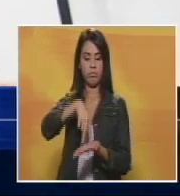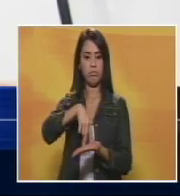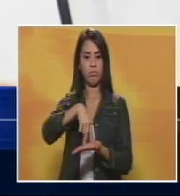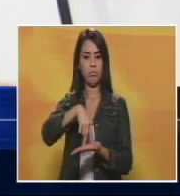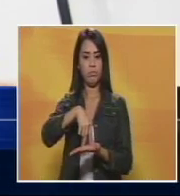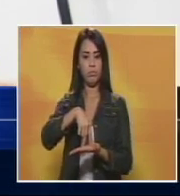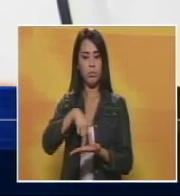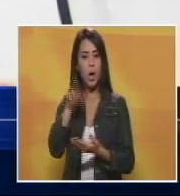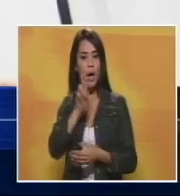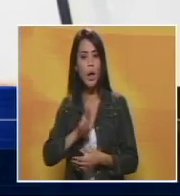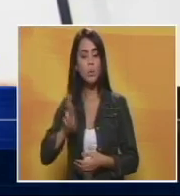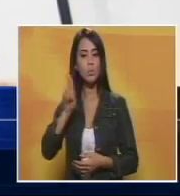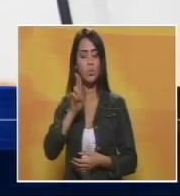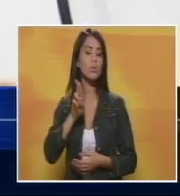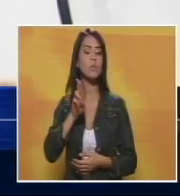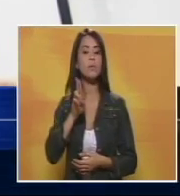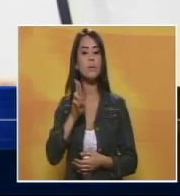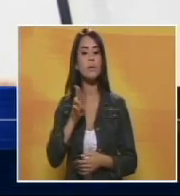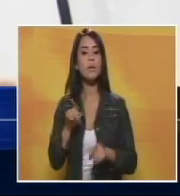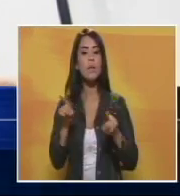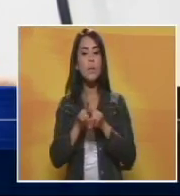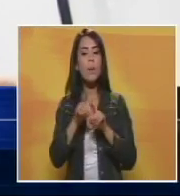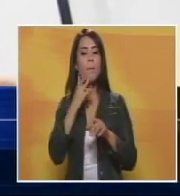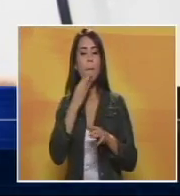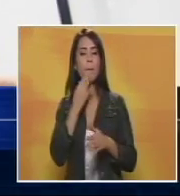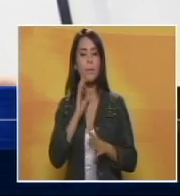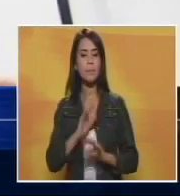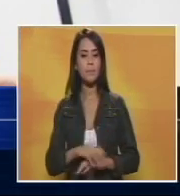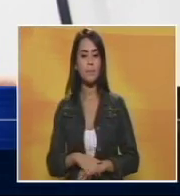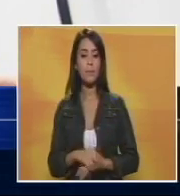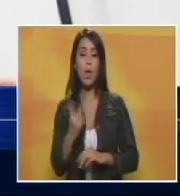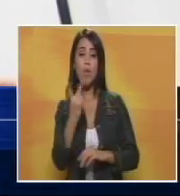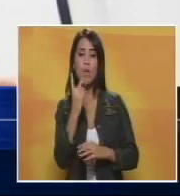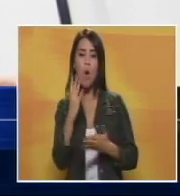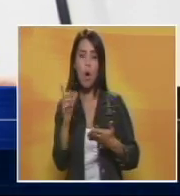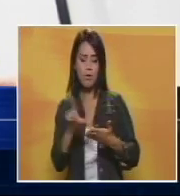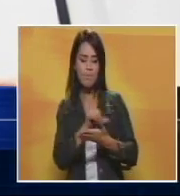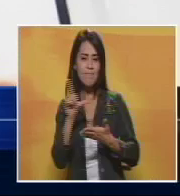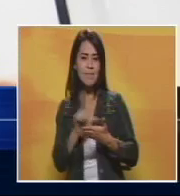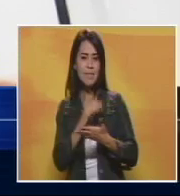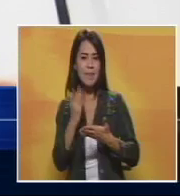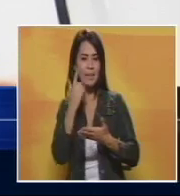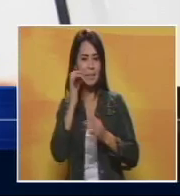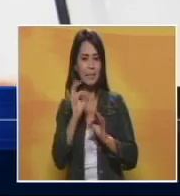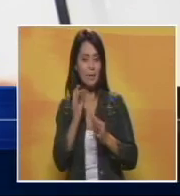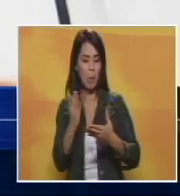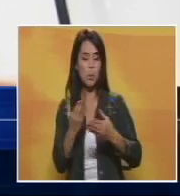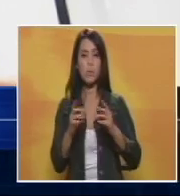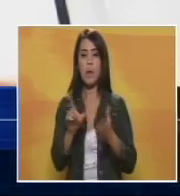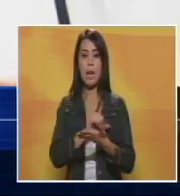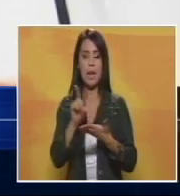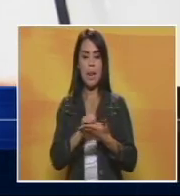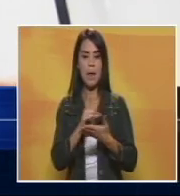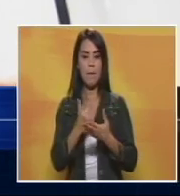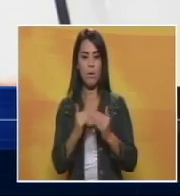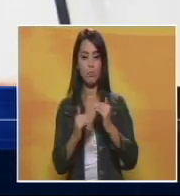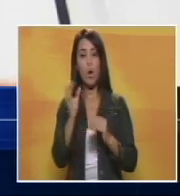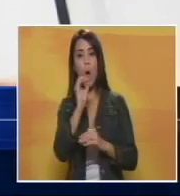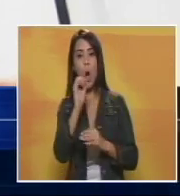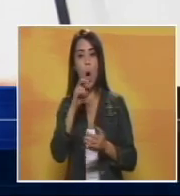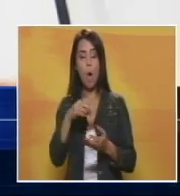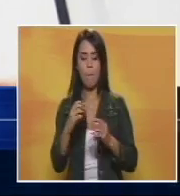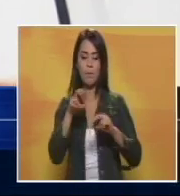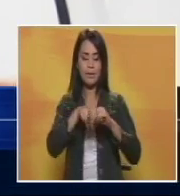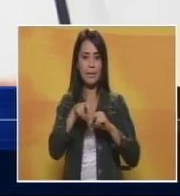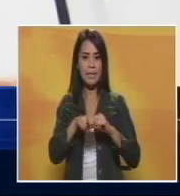recomiendo que usen el equivalente a lo que antes era 2 guías telefónicas o un banquito, que lo coloquen en el sitio, entonces uno de los 2